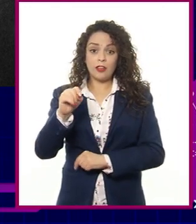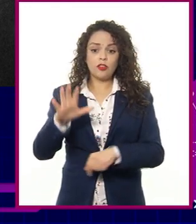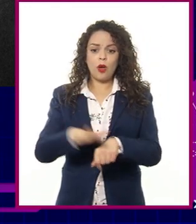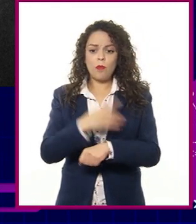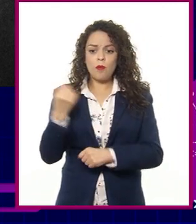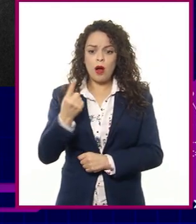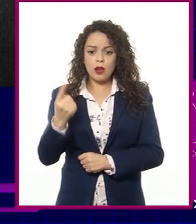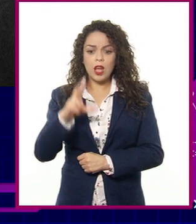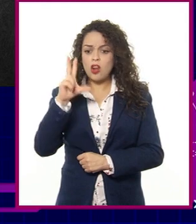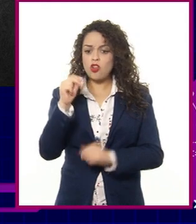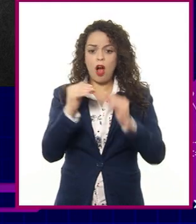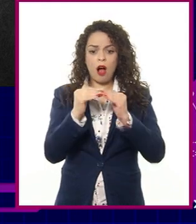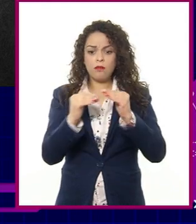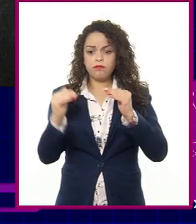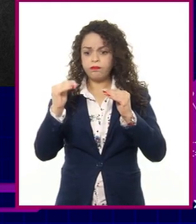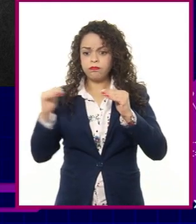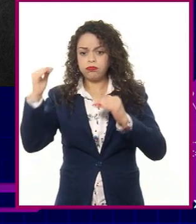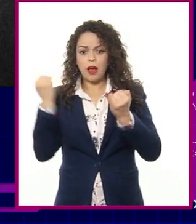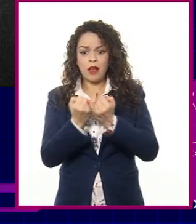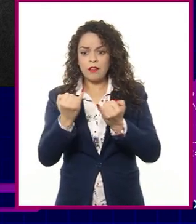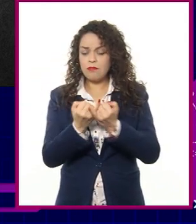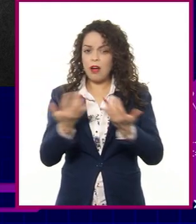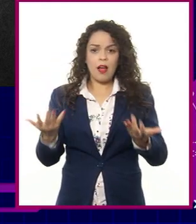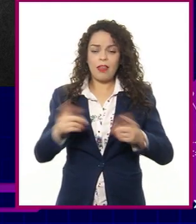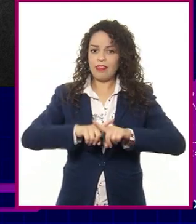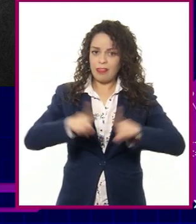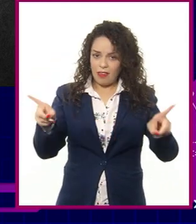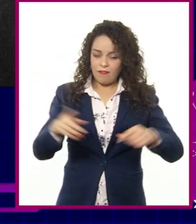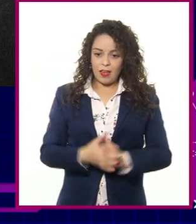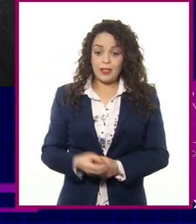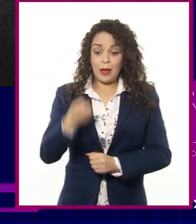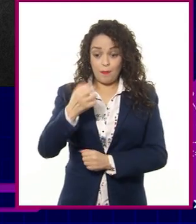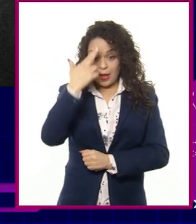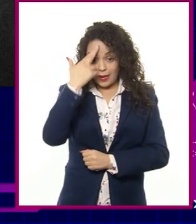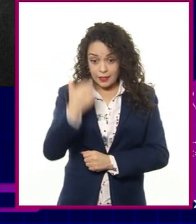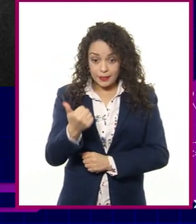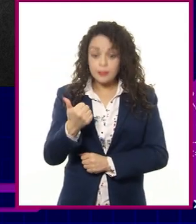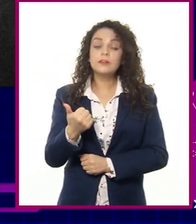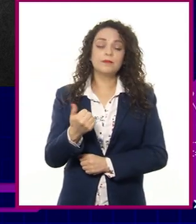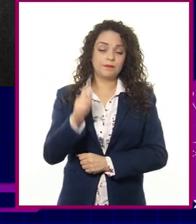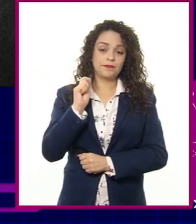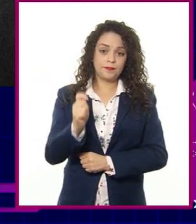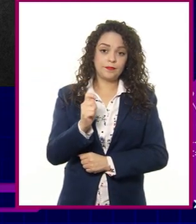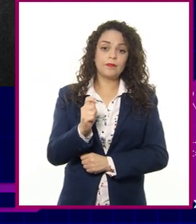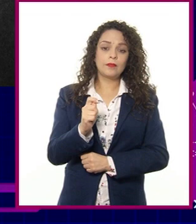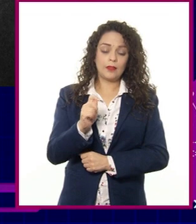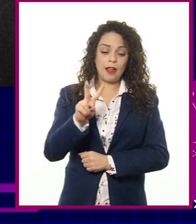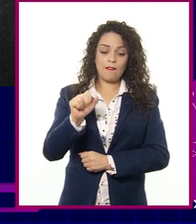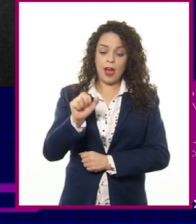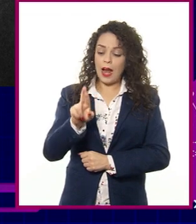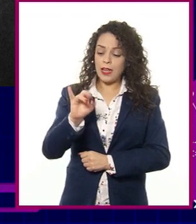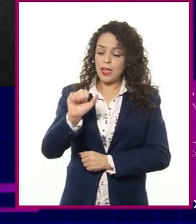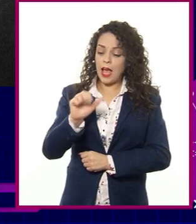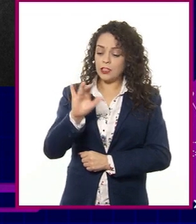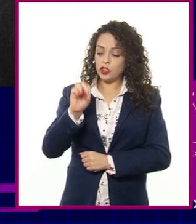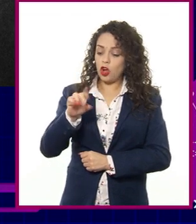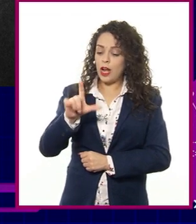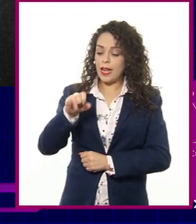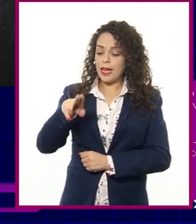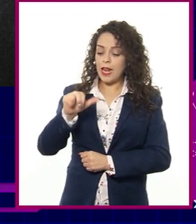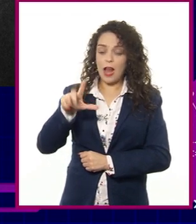columnas no aumentan en la misma proporción. Entonces, podemos decir que la gráfica de una variación lineal que no pasa por el